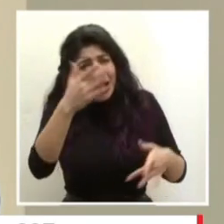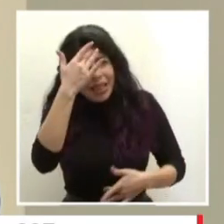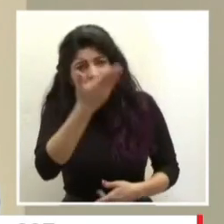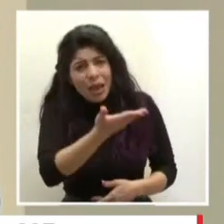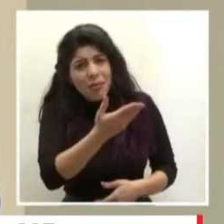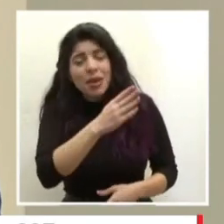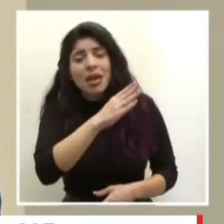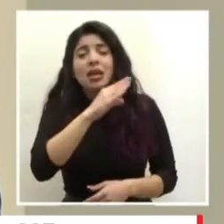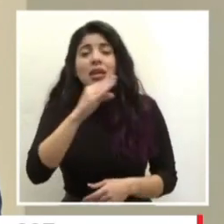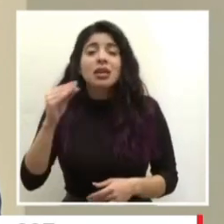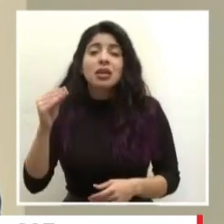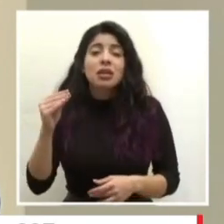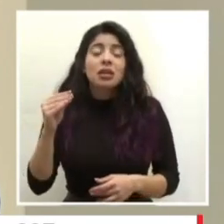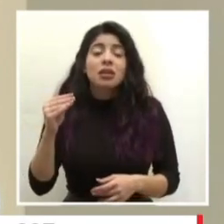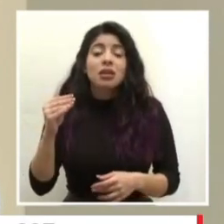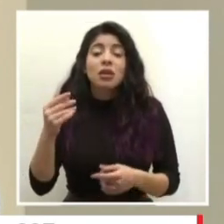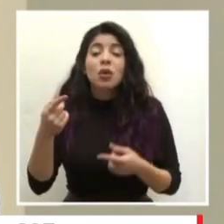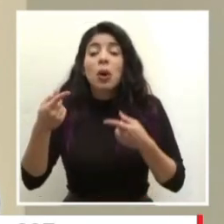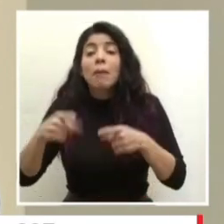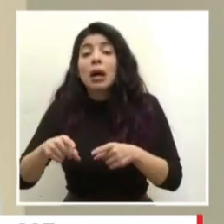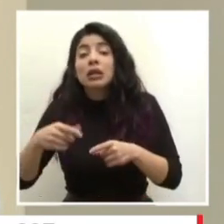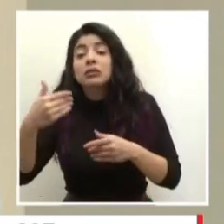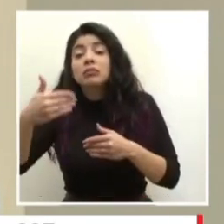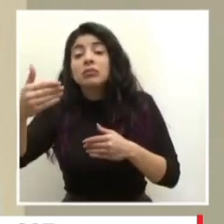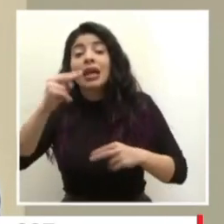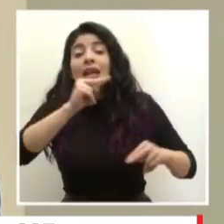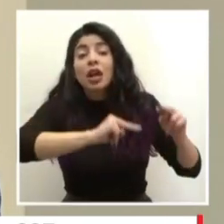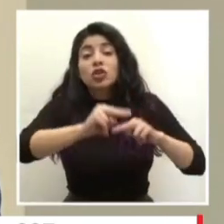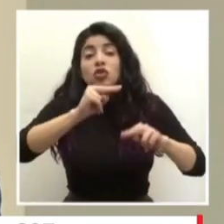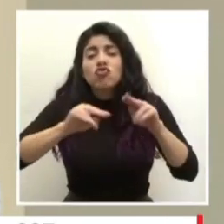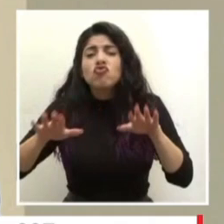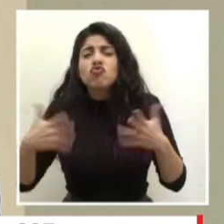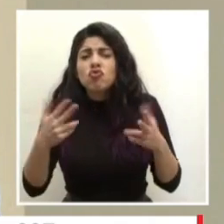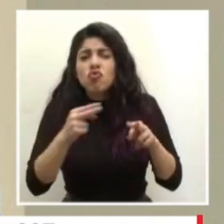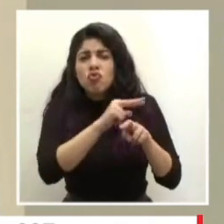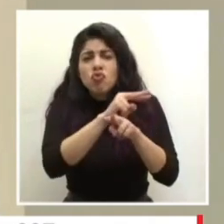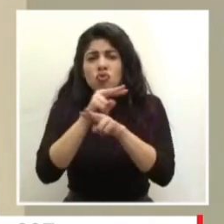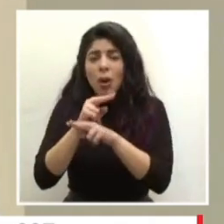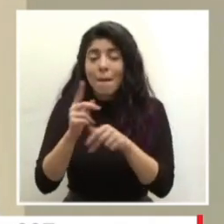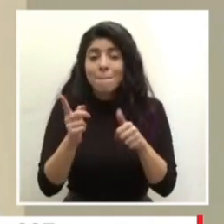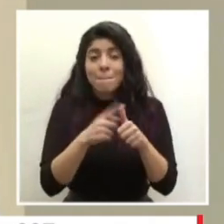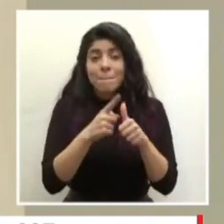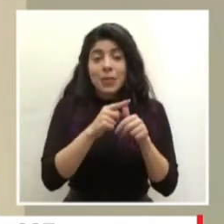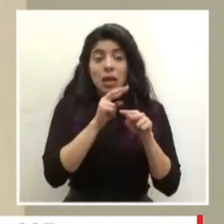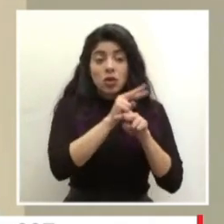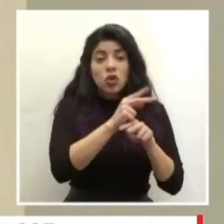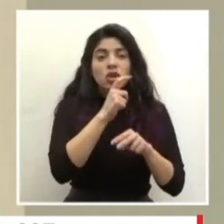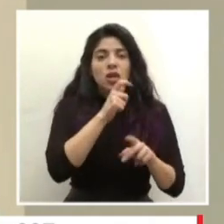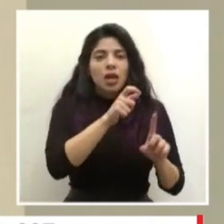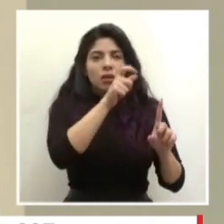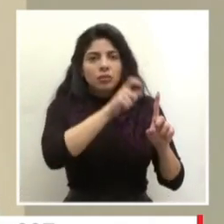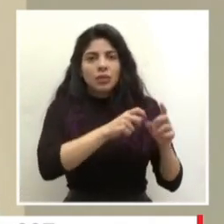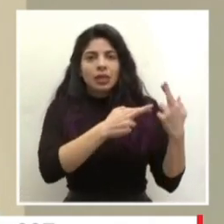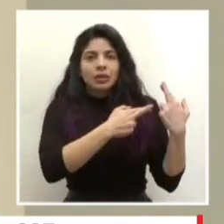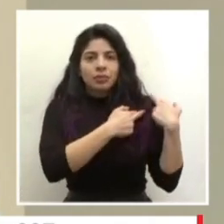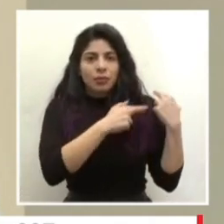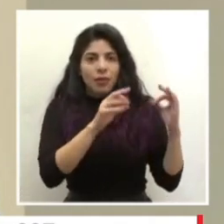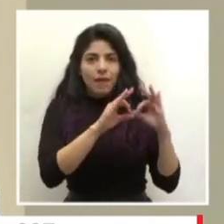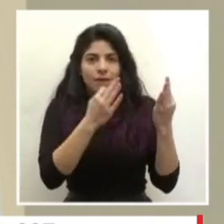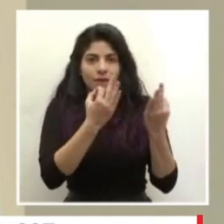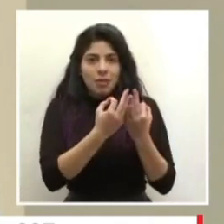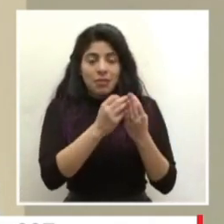a la verificación de lo que va a ocurrir en los diferentes establecimientos, el primer que tiene que estar verificando es el responsable de la familia. O